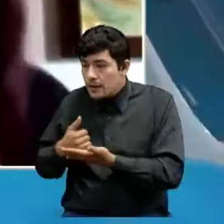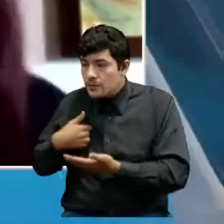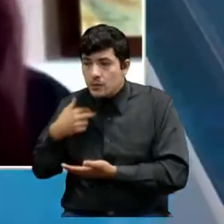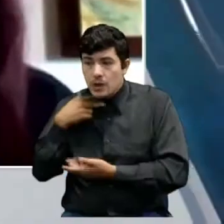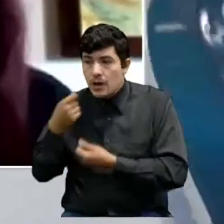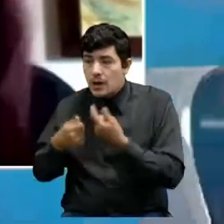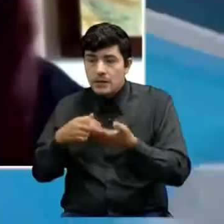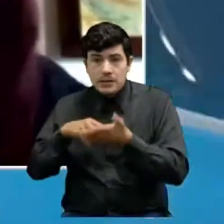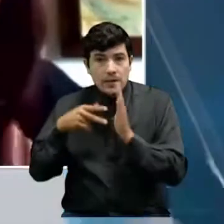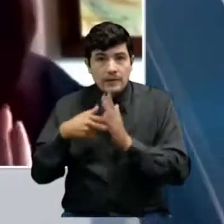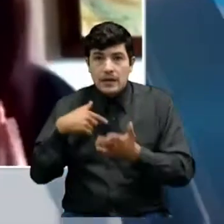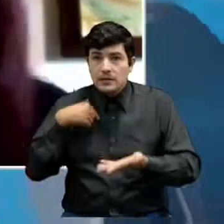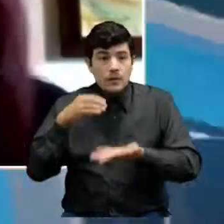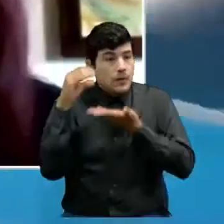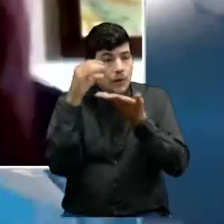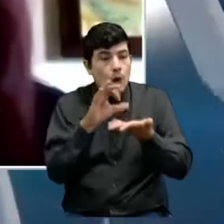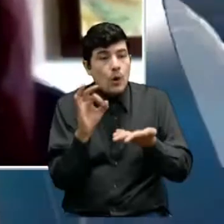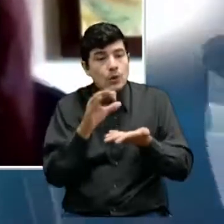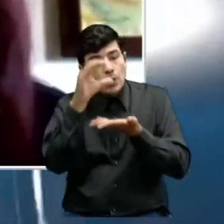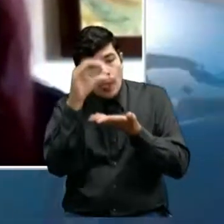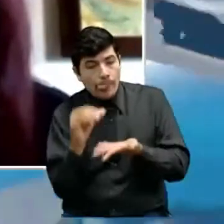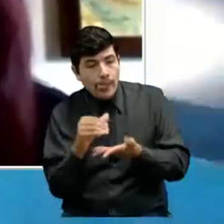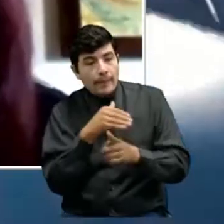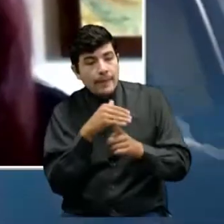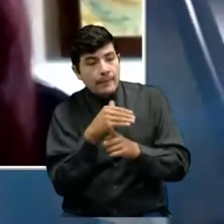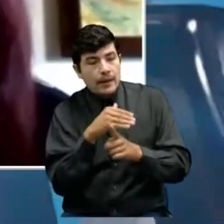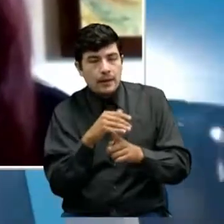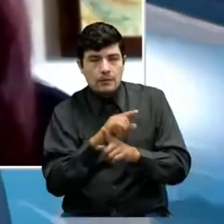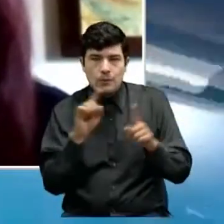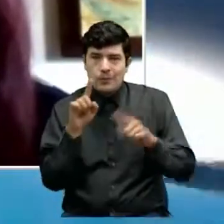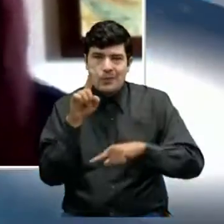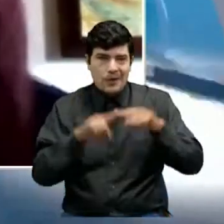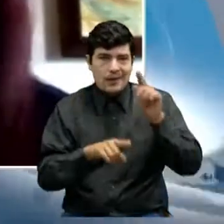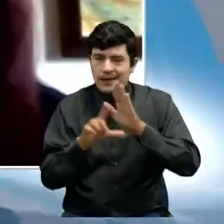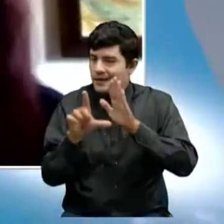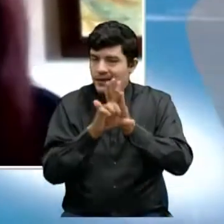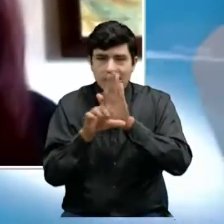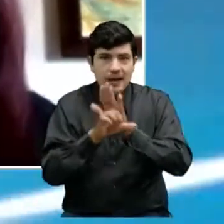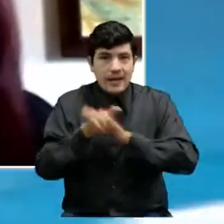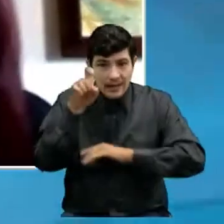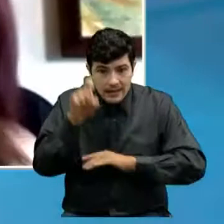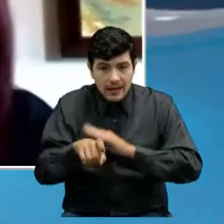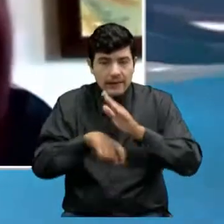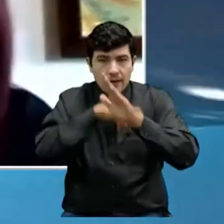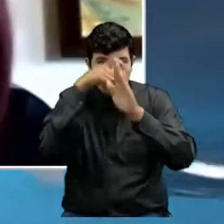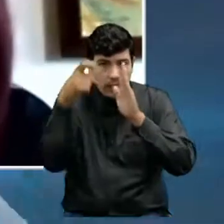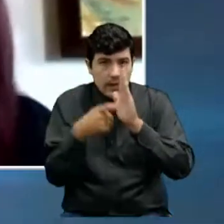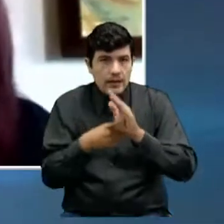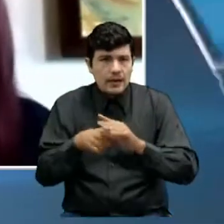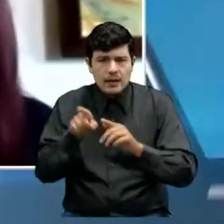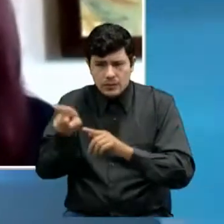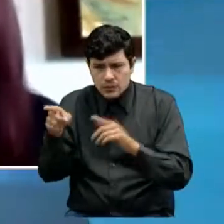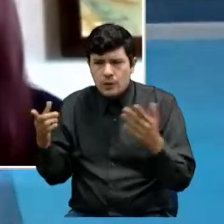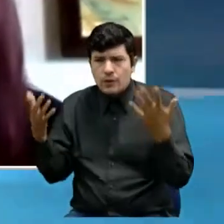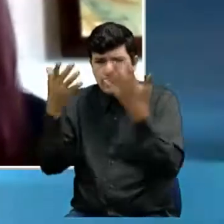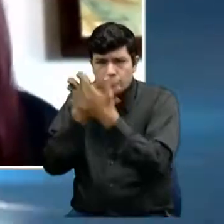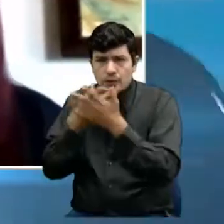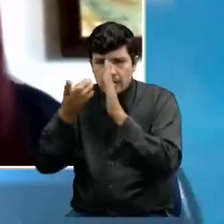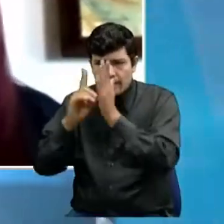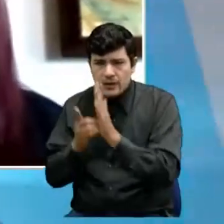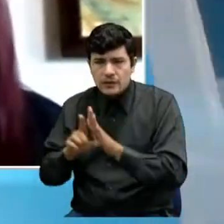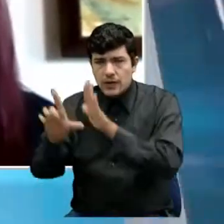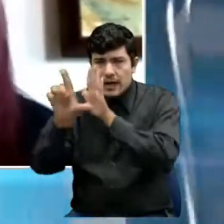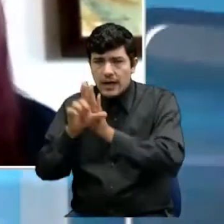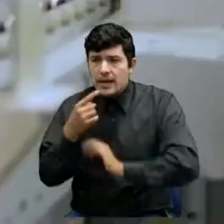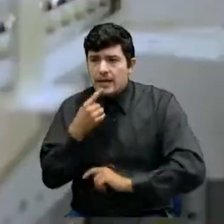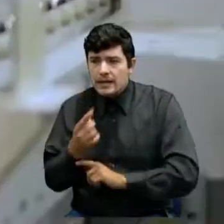entonces no le voy a pagar la prima o le voy a pagar solamente la mitad de la prima. Debe ser la confusión dada por la definición legal que dice